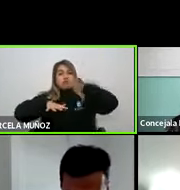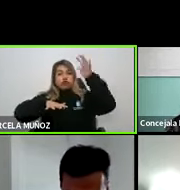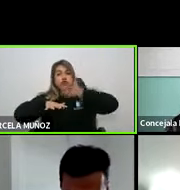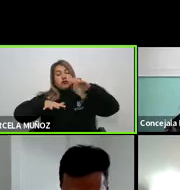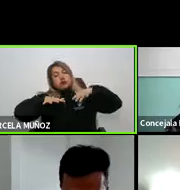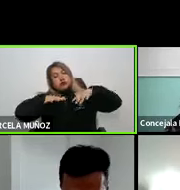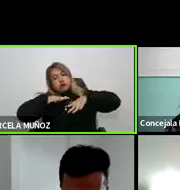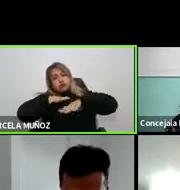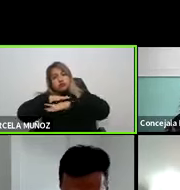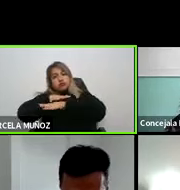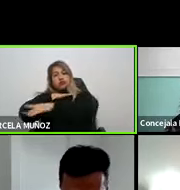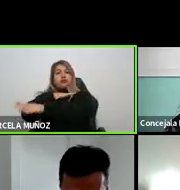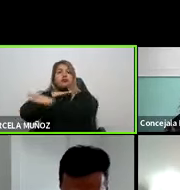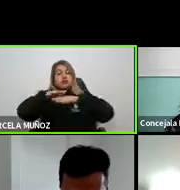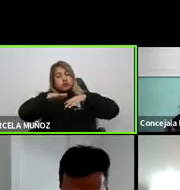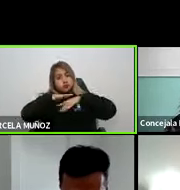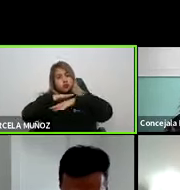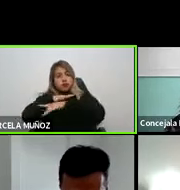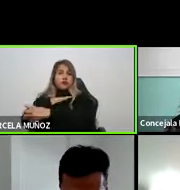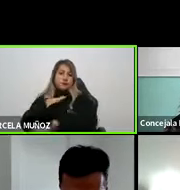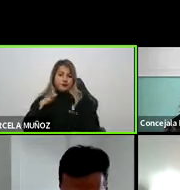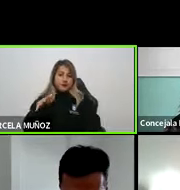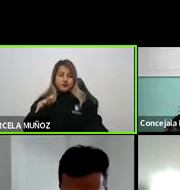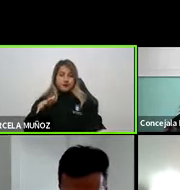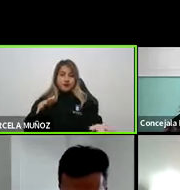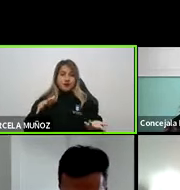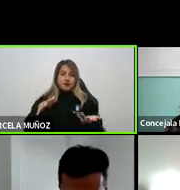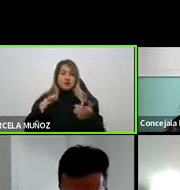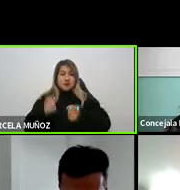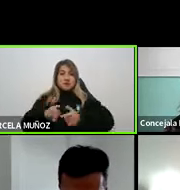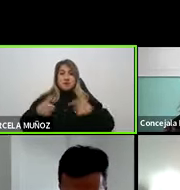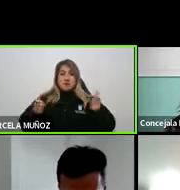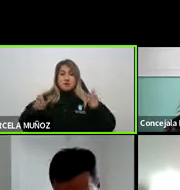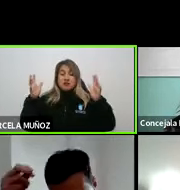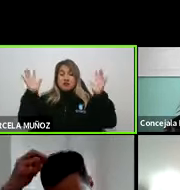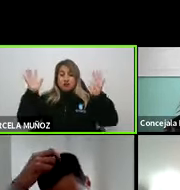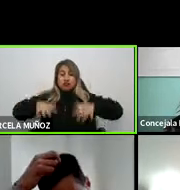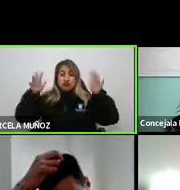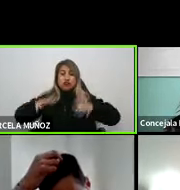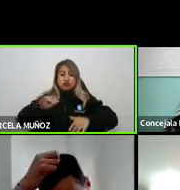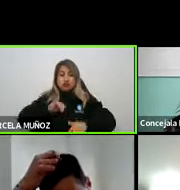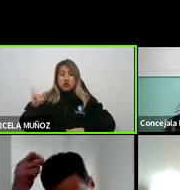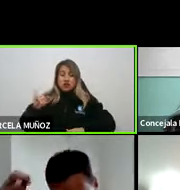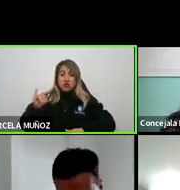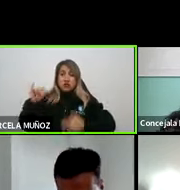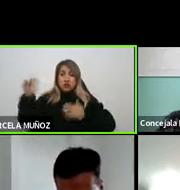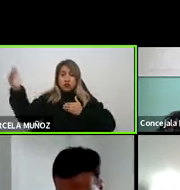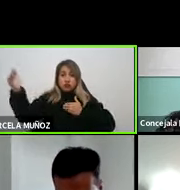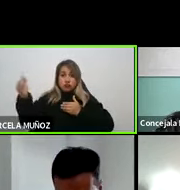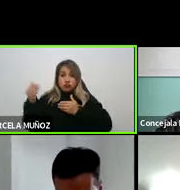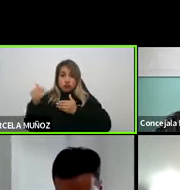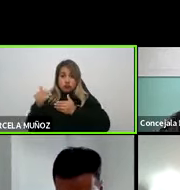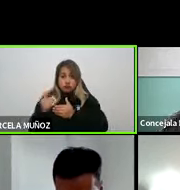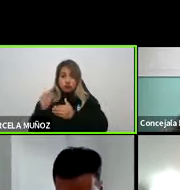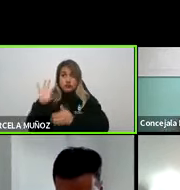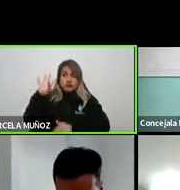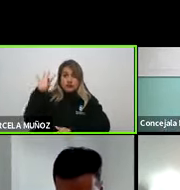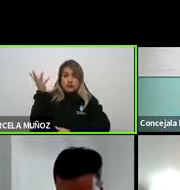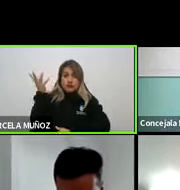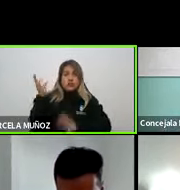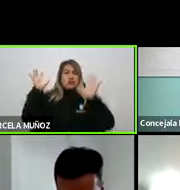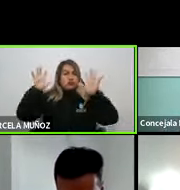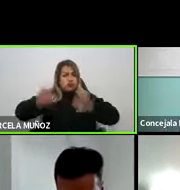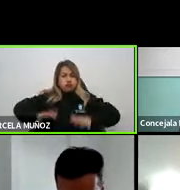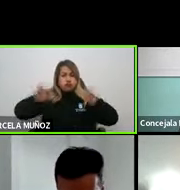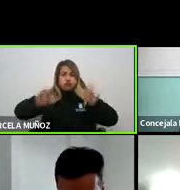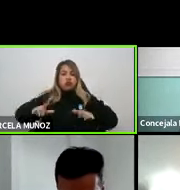más lluvioso, donde vamos a tener más agua. Se ha dicho a través de los meteorólogos que este va a ser un año igual